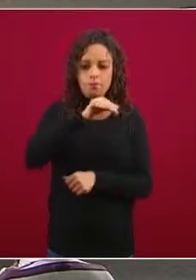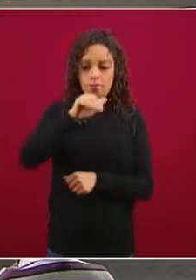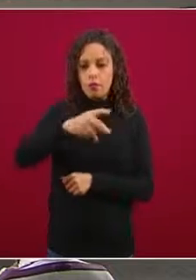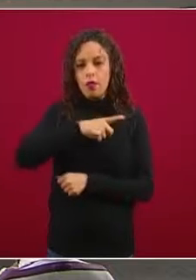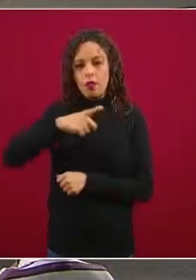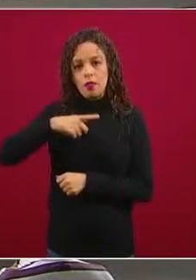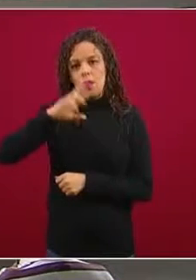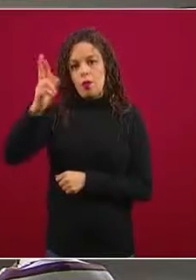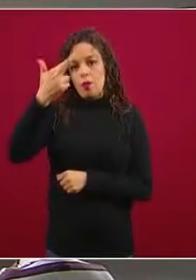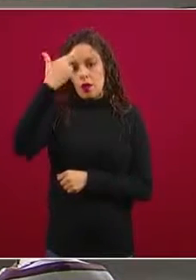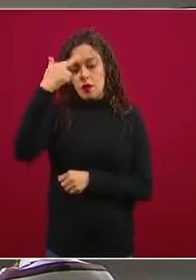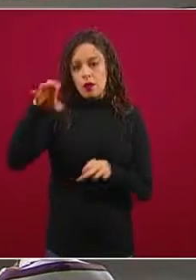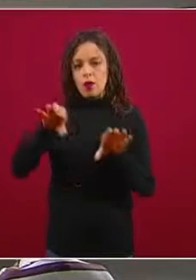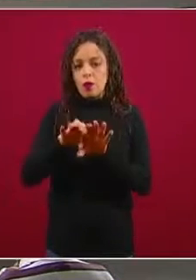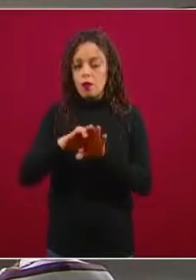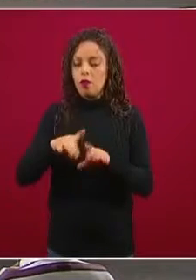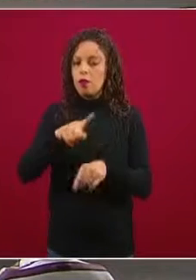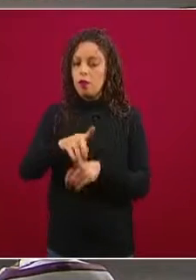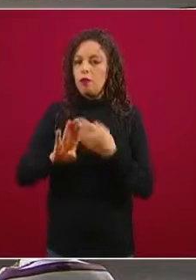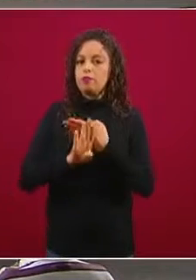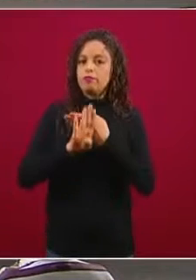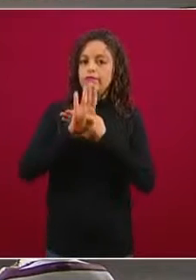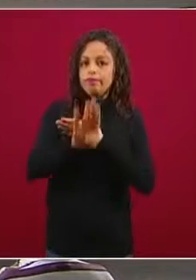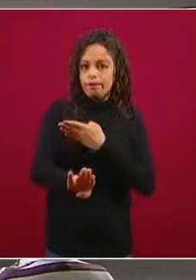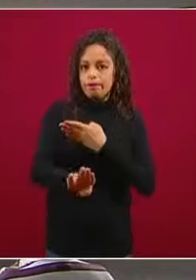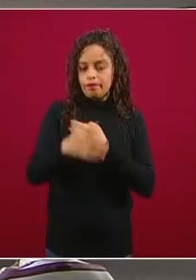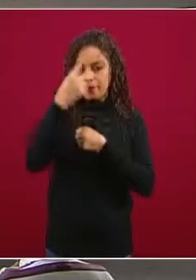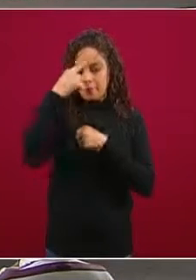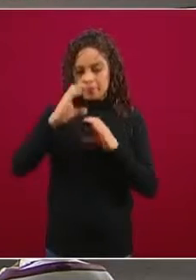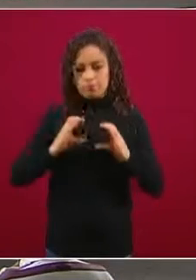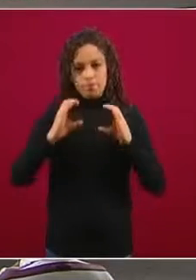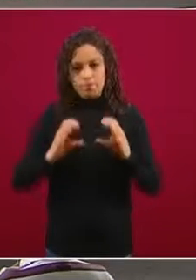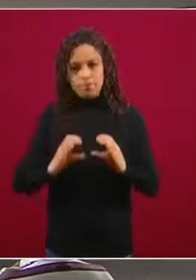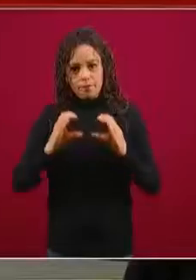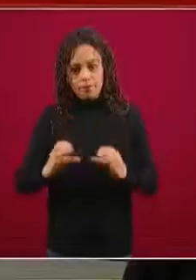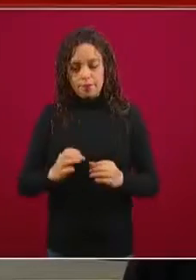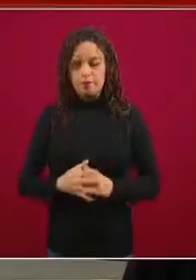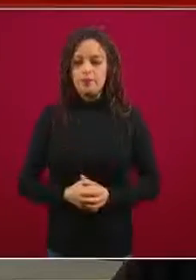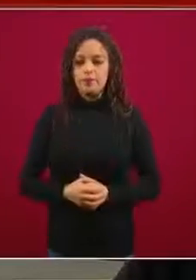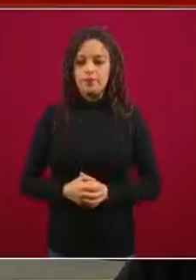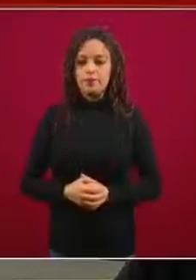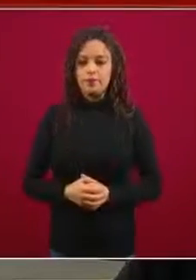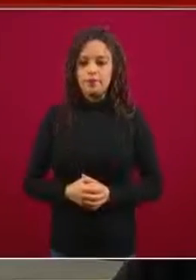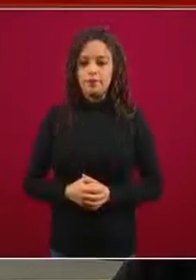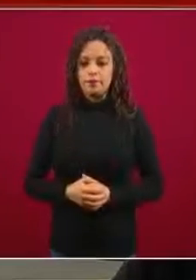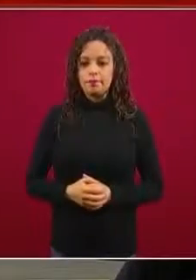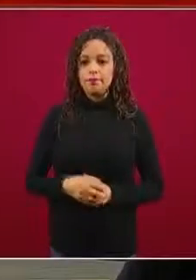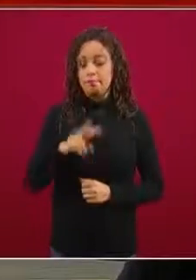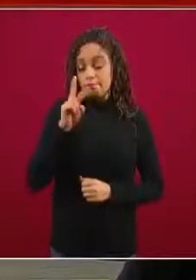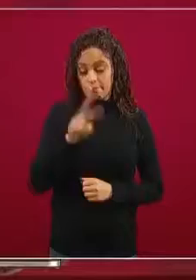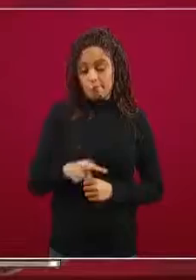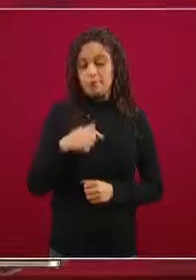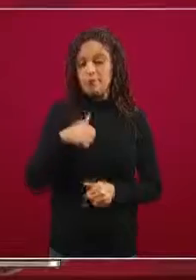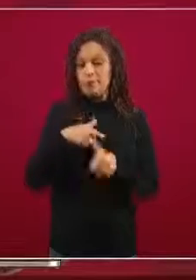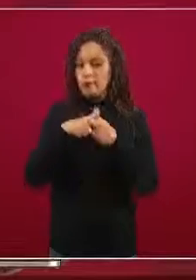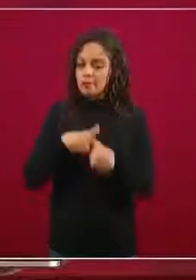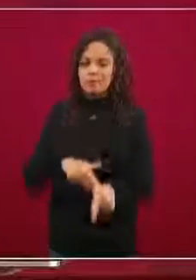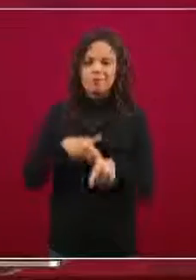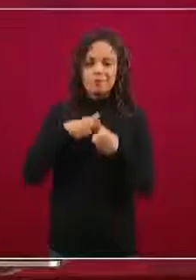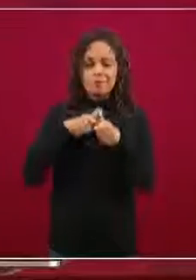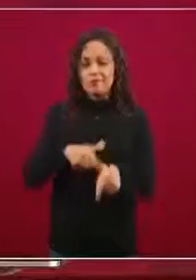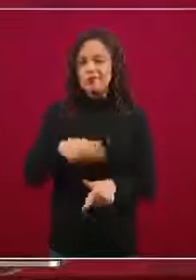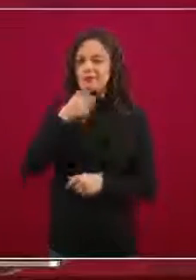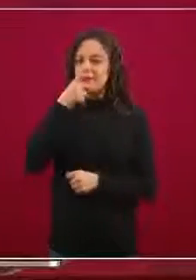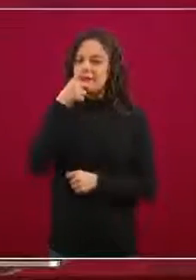la prevención. Cierro diciendo esta sección, quédate en casa, porque esto